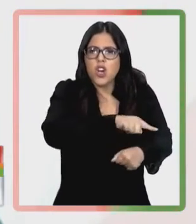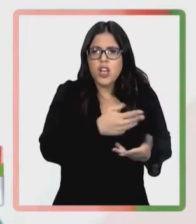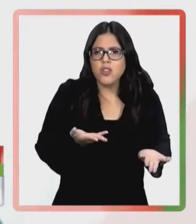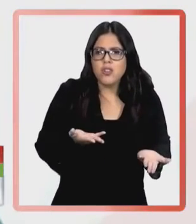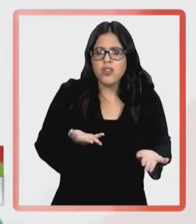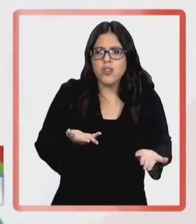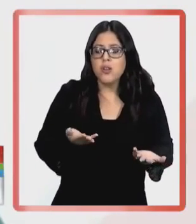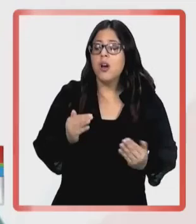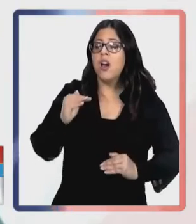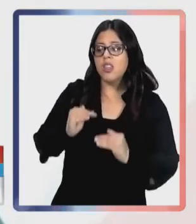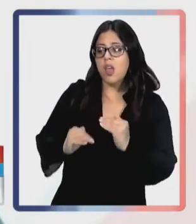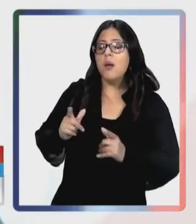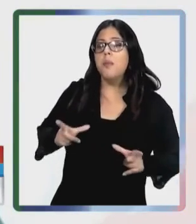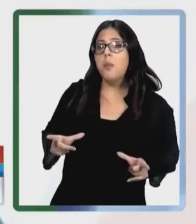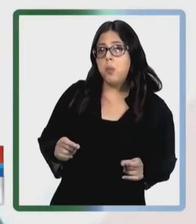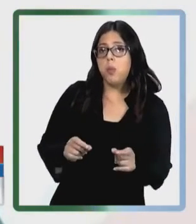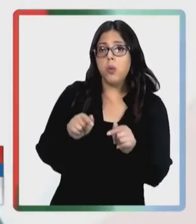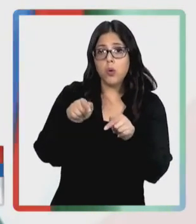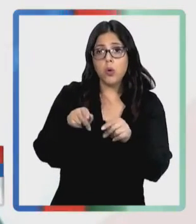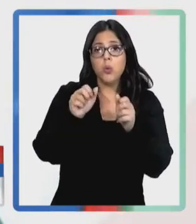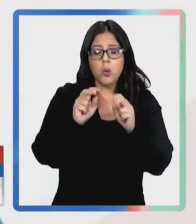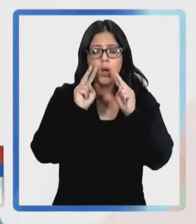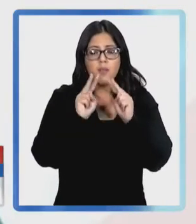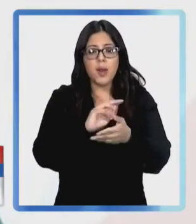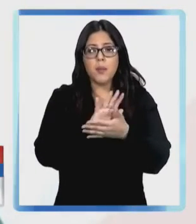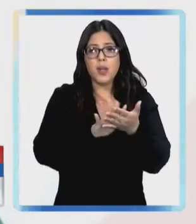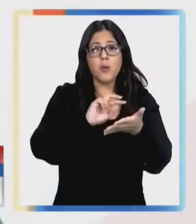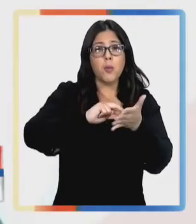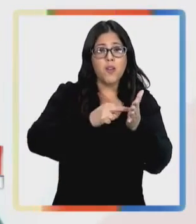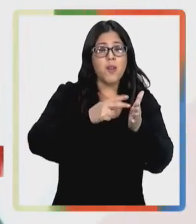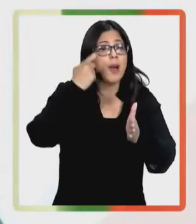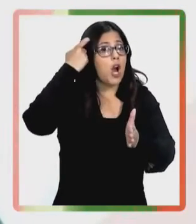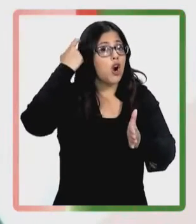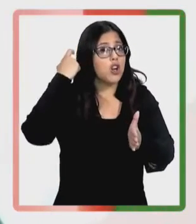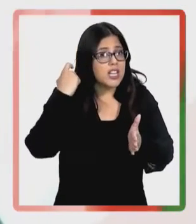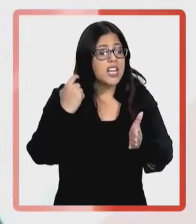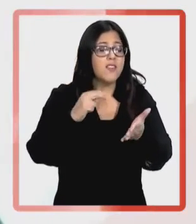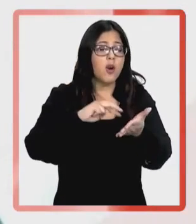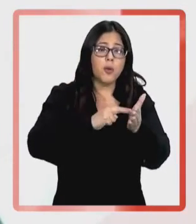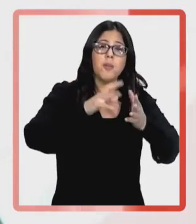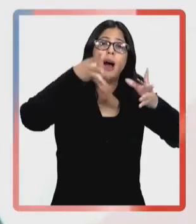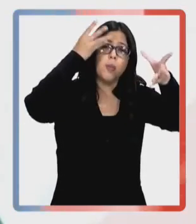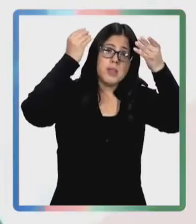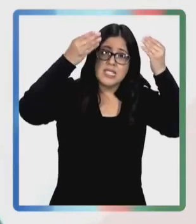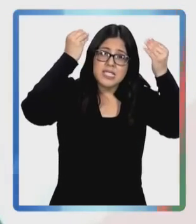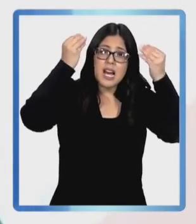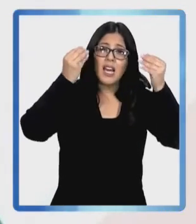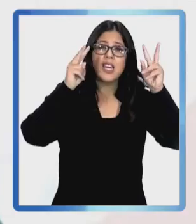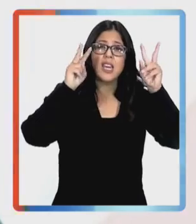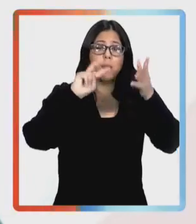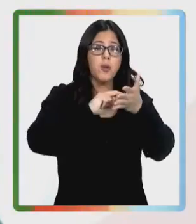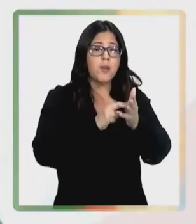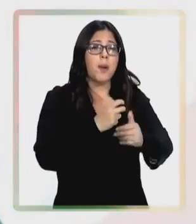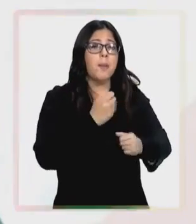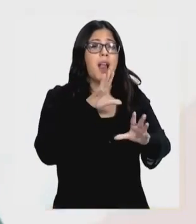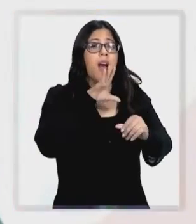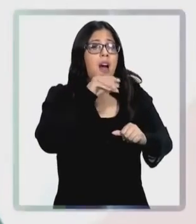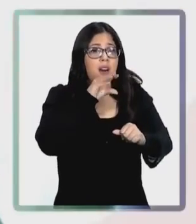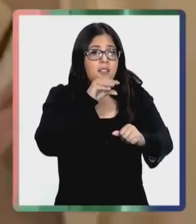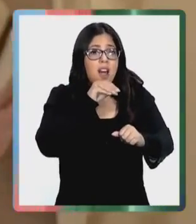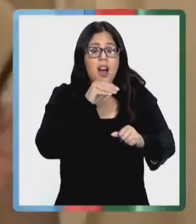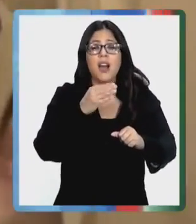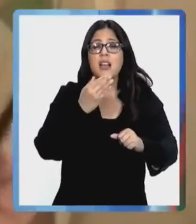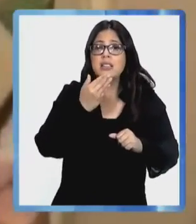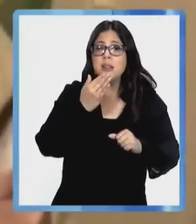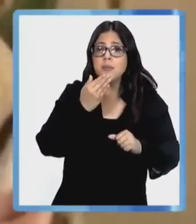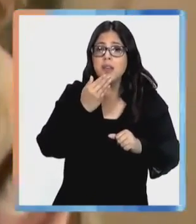tipo de cáncer, pero tú puedes encontrar déficit cognitivo, problemas de aprendizaje, trastornos del habla,